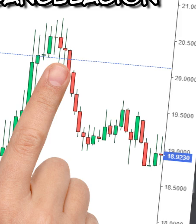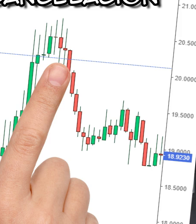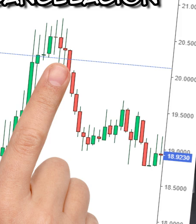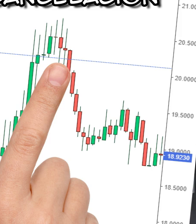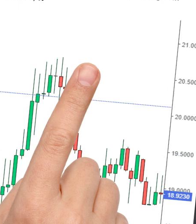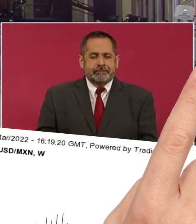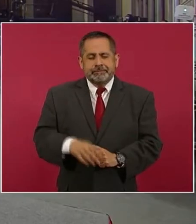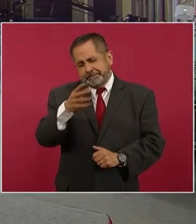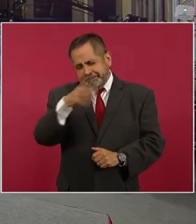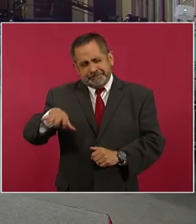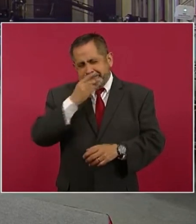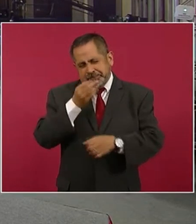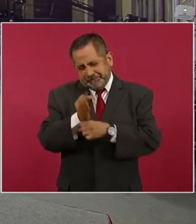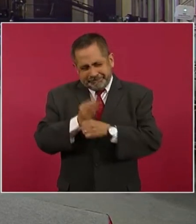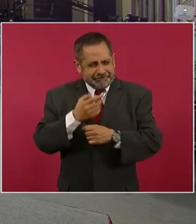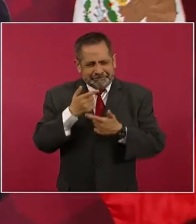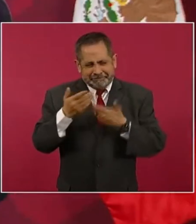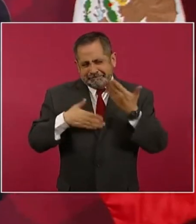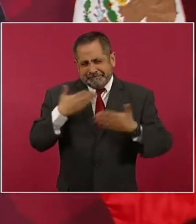Es que no hay que perder el sentido del humor, porque si no.